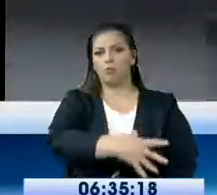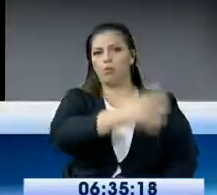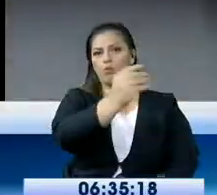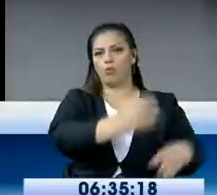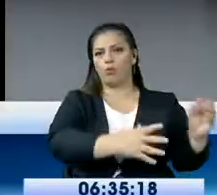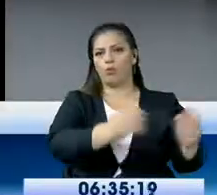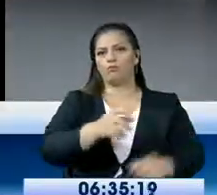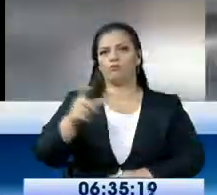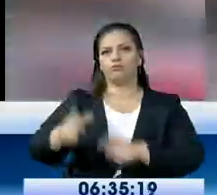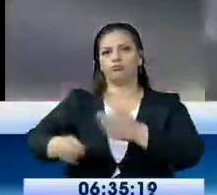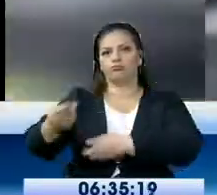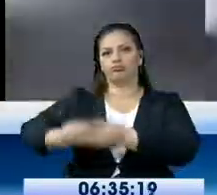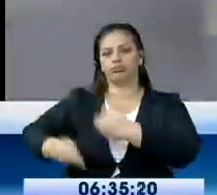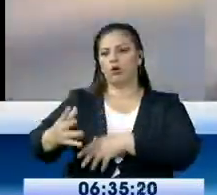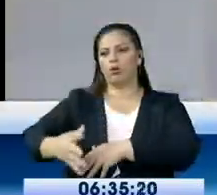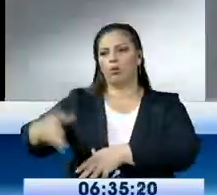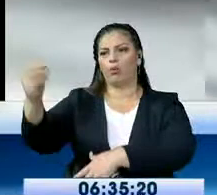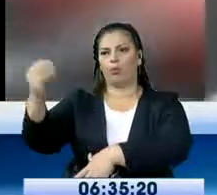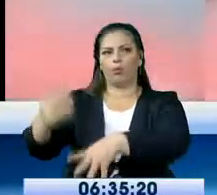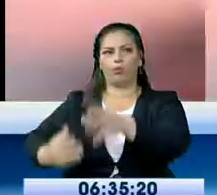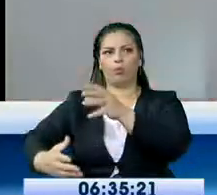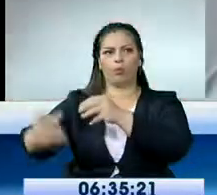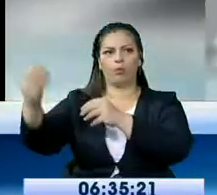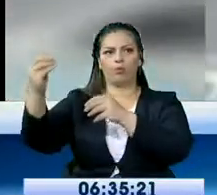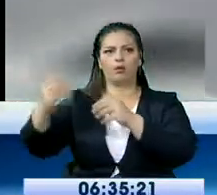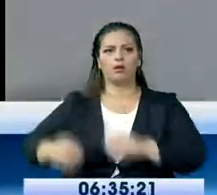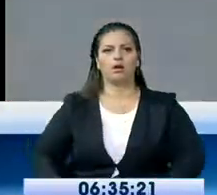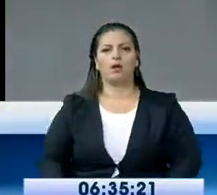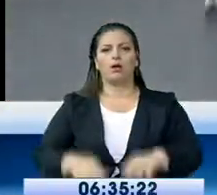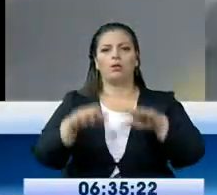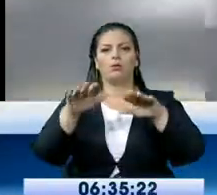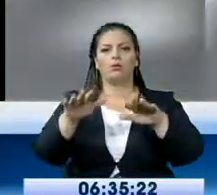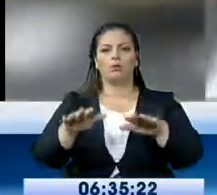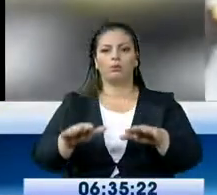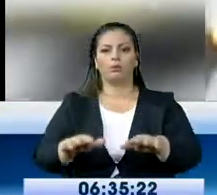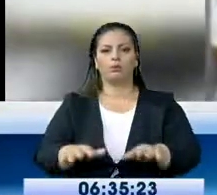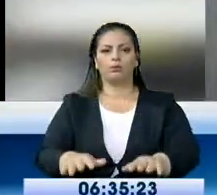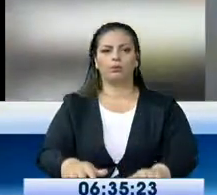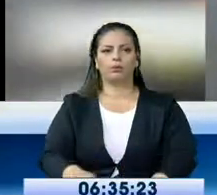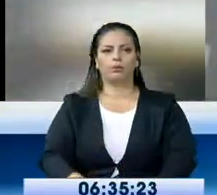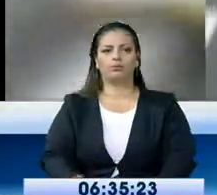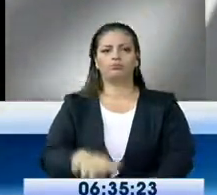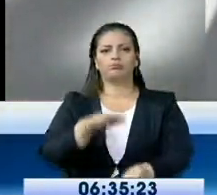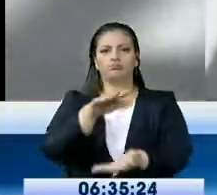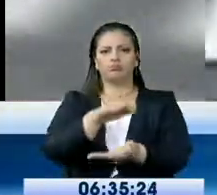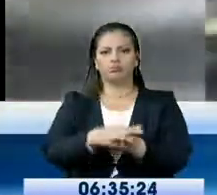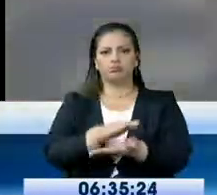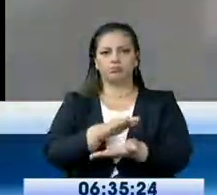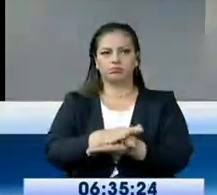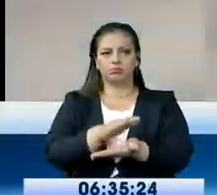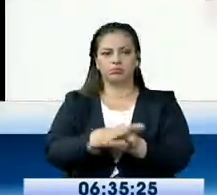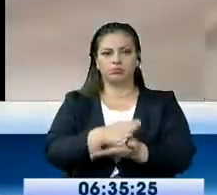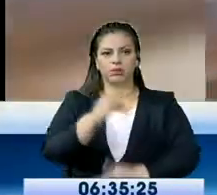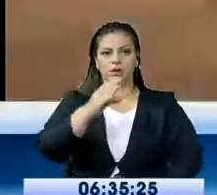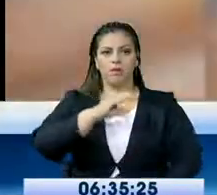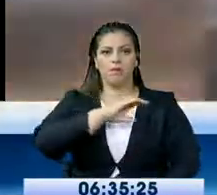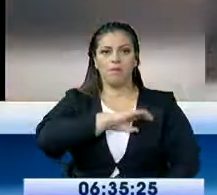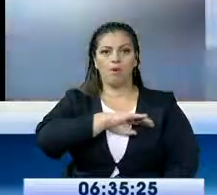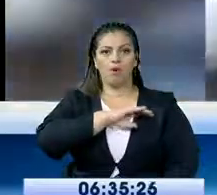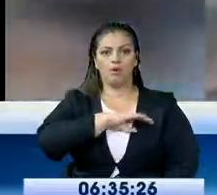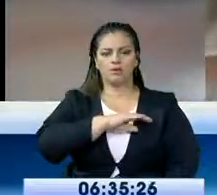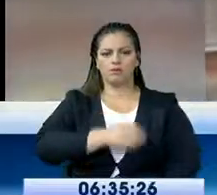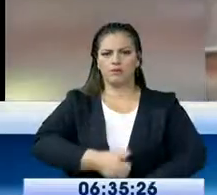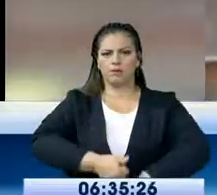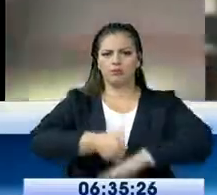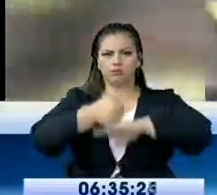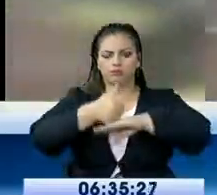se evidenciaba una tensa calma. De ahí que la policía y autoridades del cantón investigan este